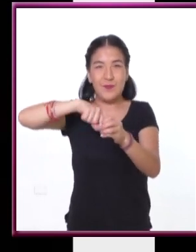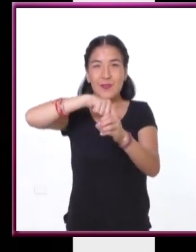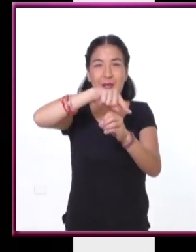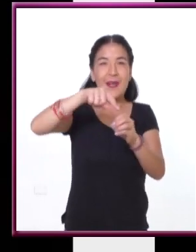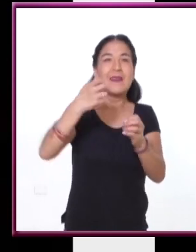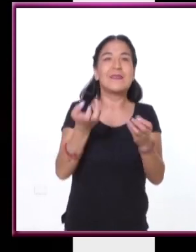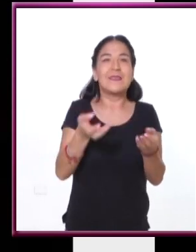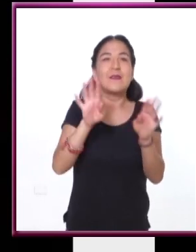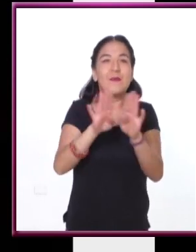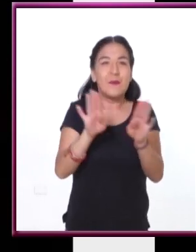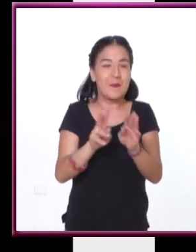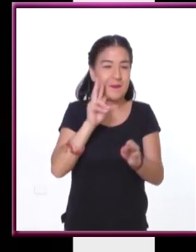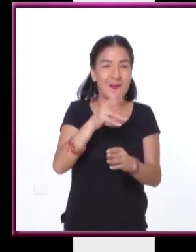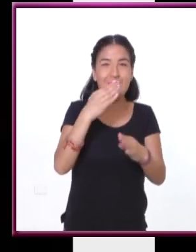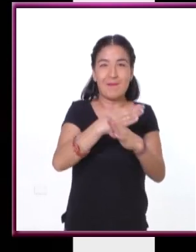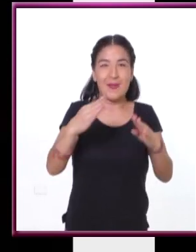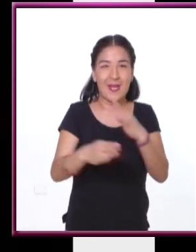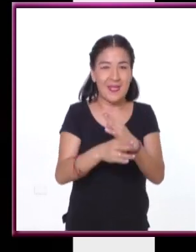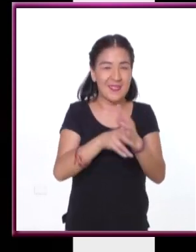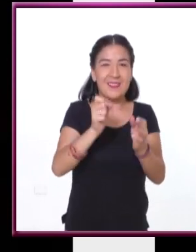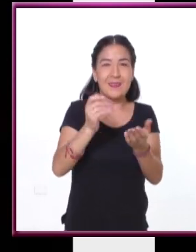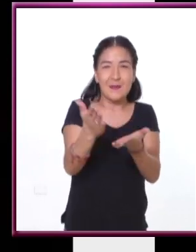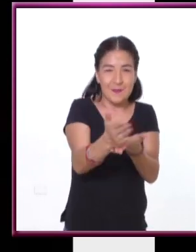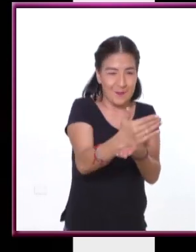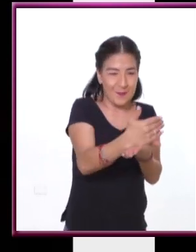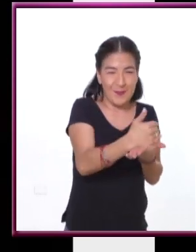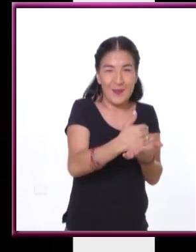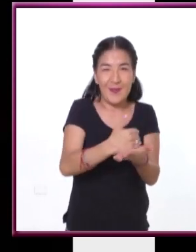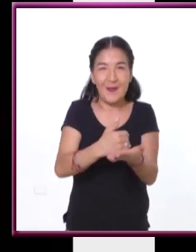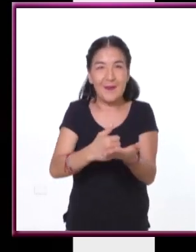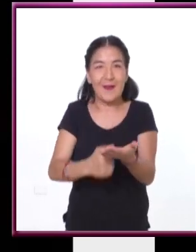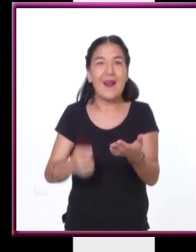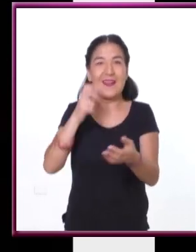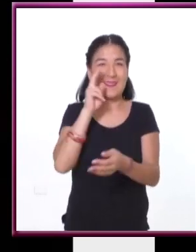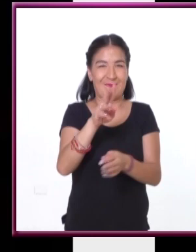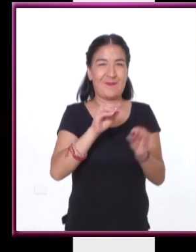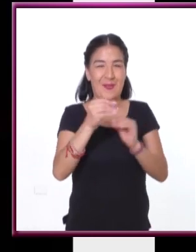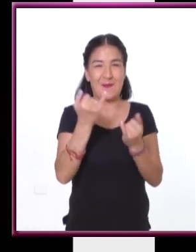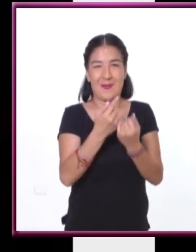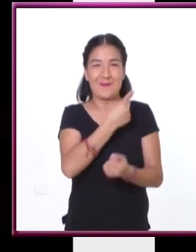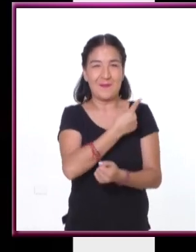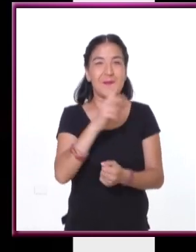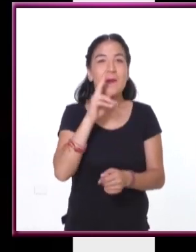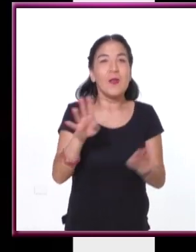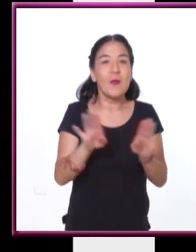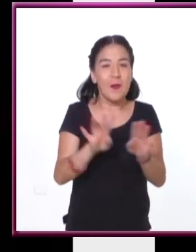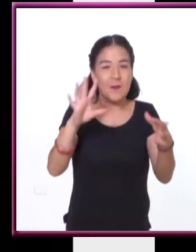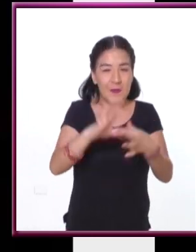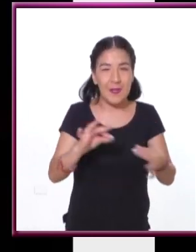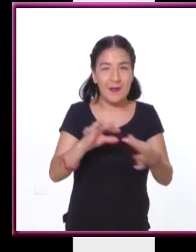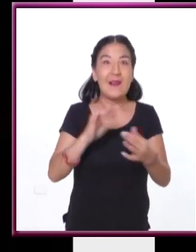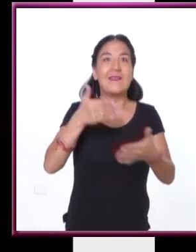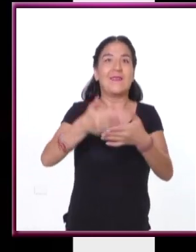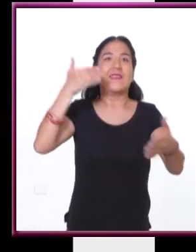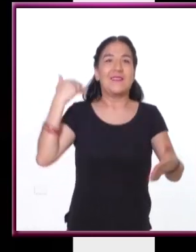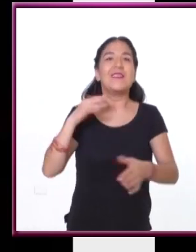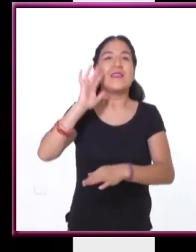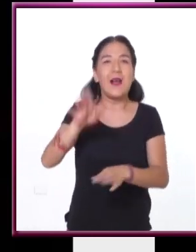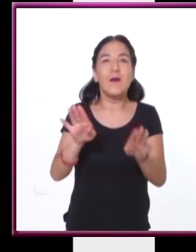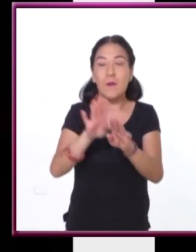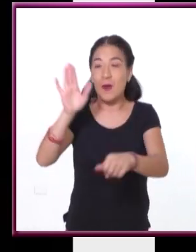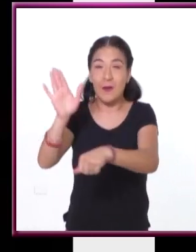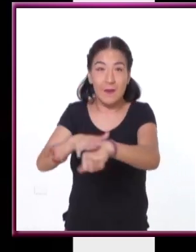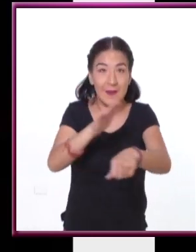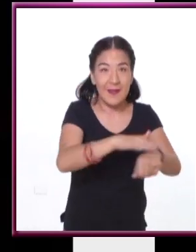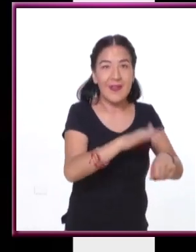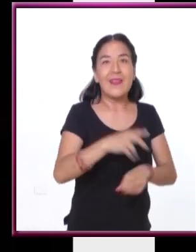van a atraer material y van a limpiar la zona en donde se están moviendo, y ya se había predicho desde hace mucho tiempo que tenían